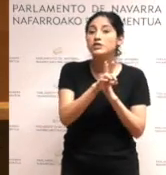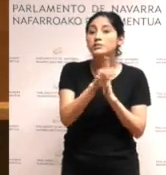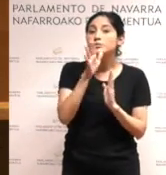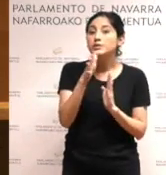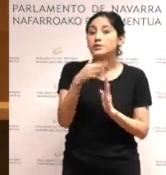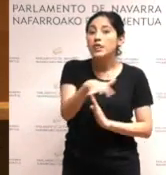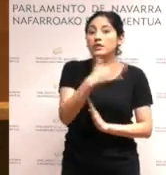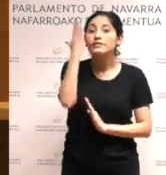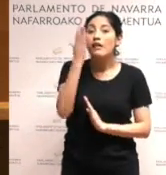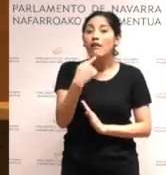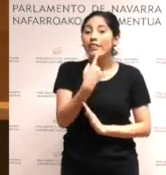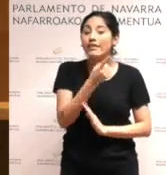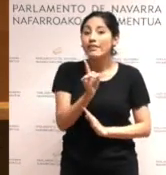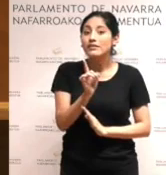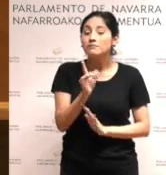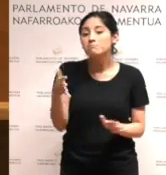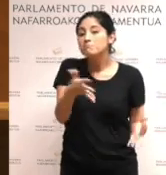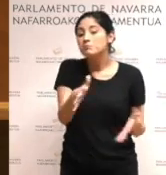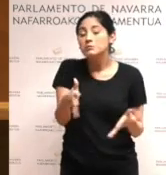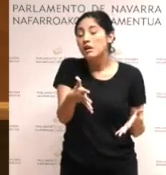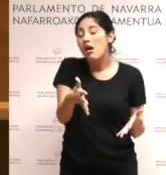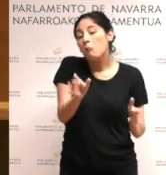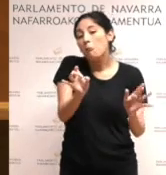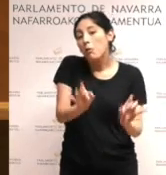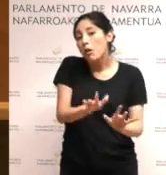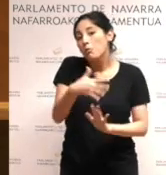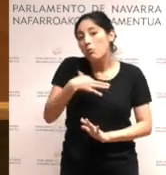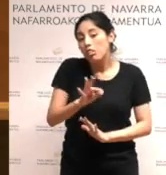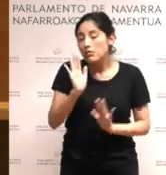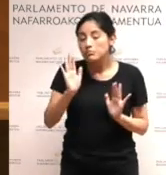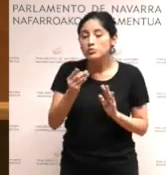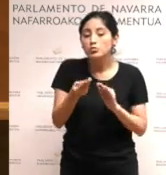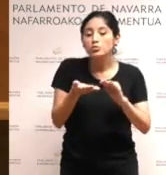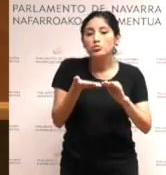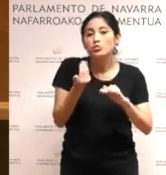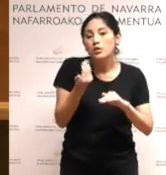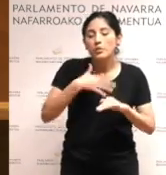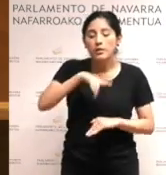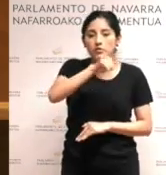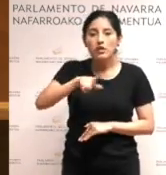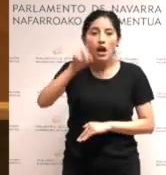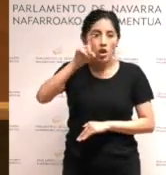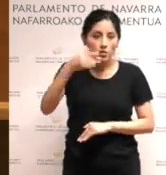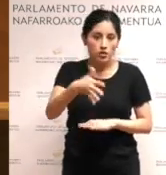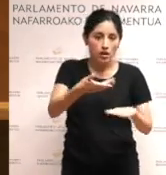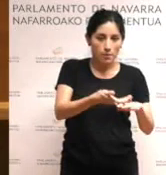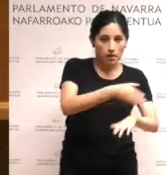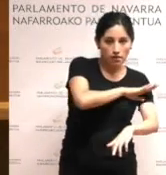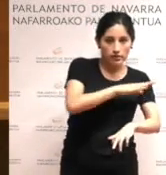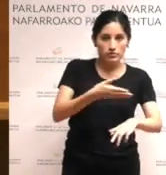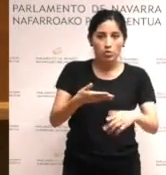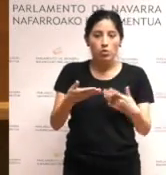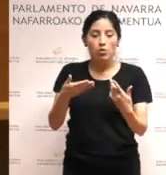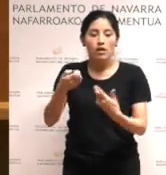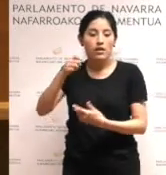Navarra, dice, se quedaría más o menos igual, solo suben, es decir, van a tener más alumnos Baleares y Almería, un